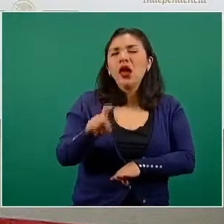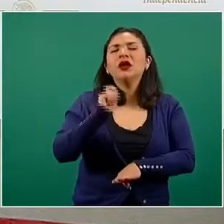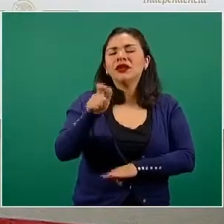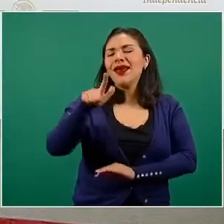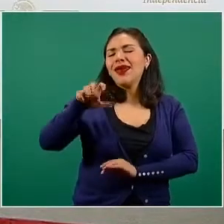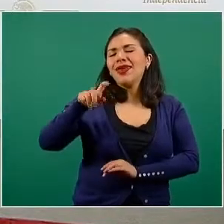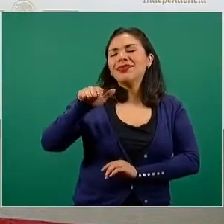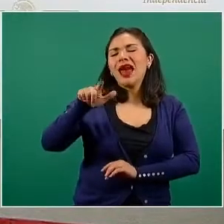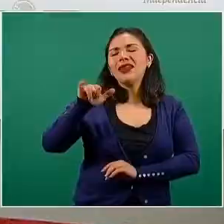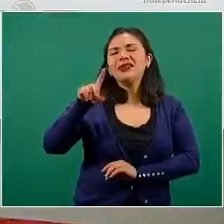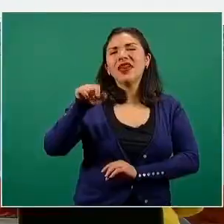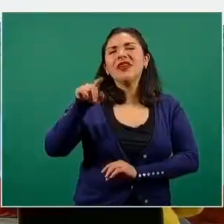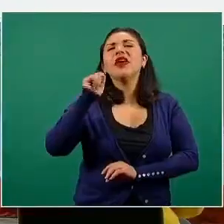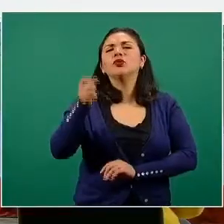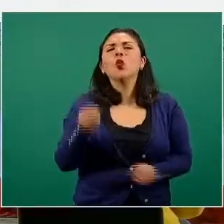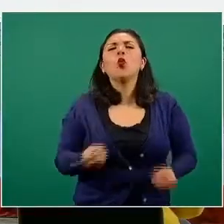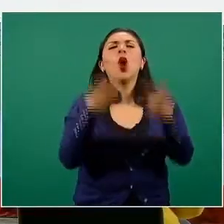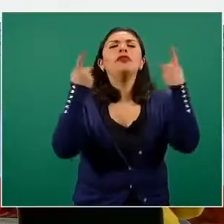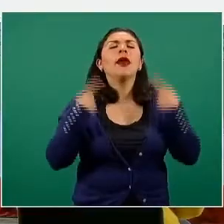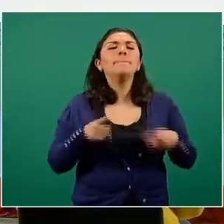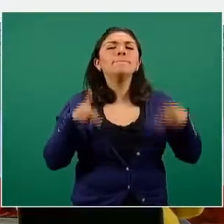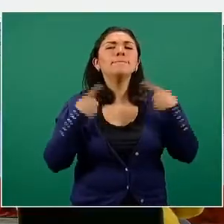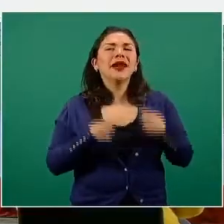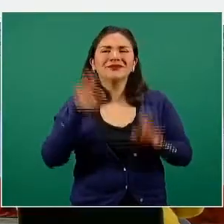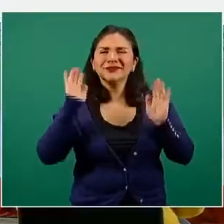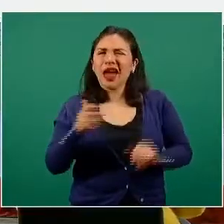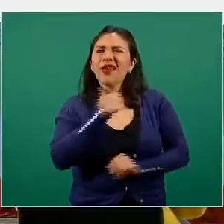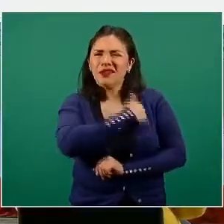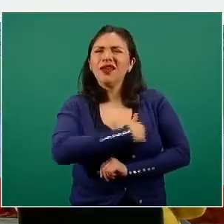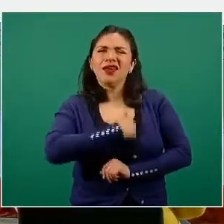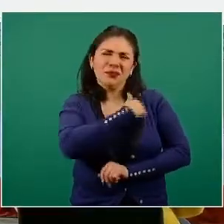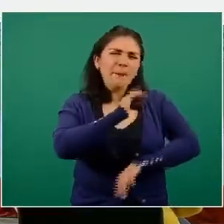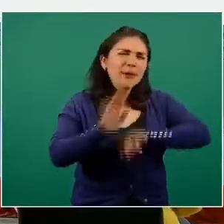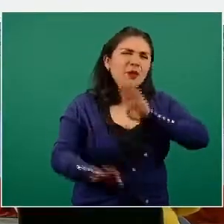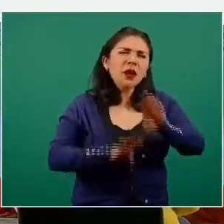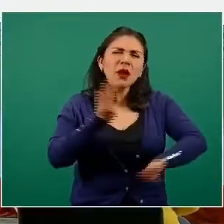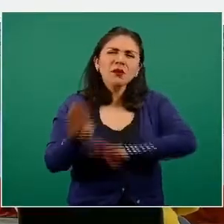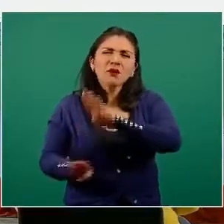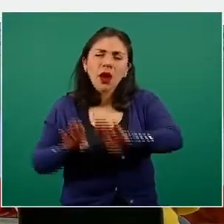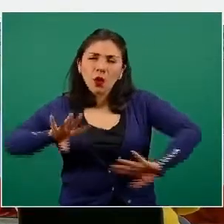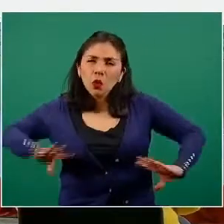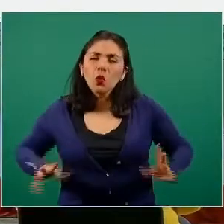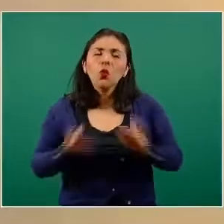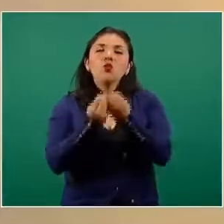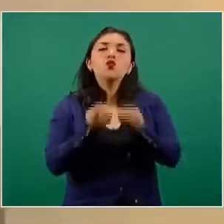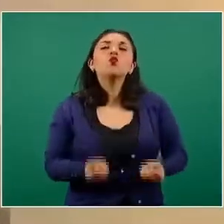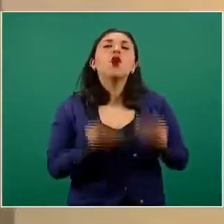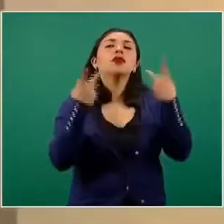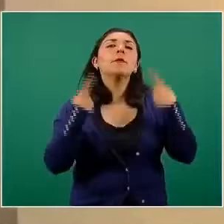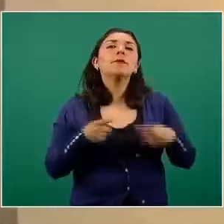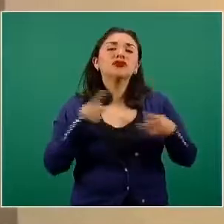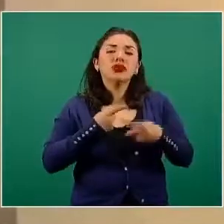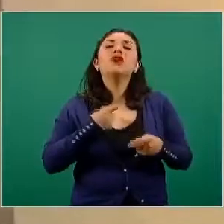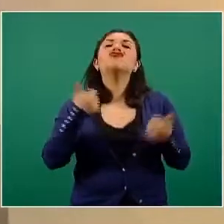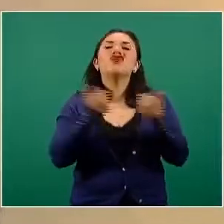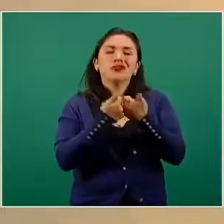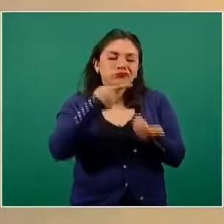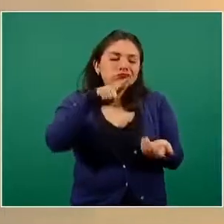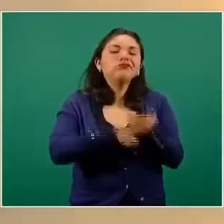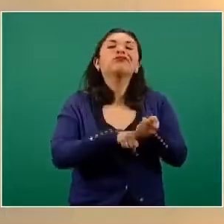es la proporción de personas que lamentablemente fallecen del total de las personas